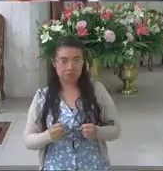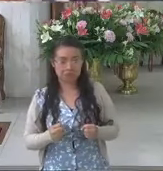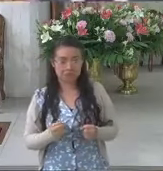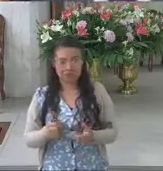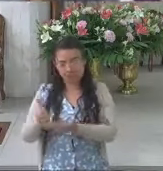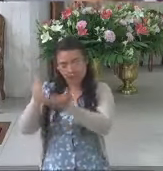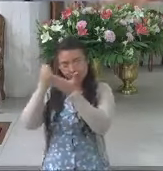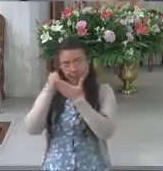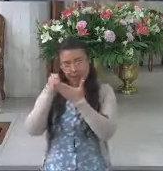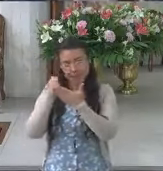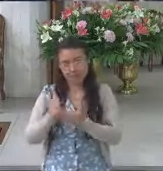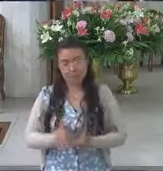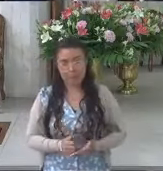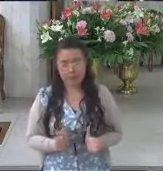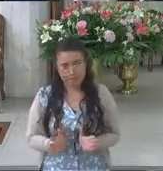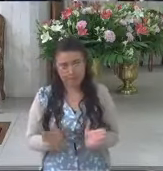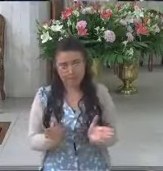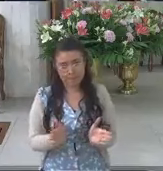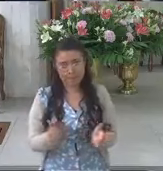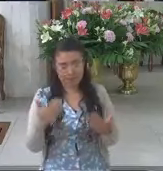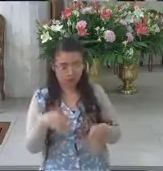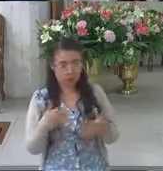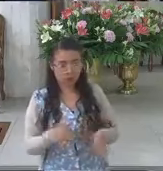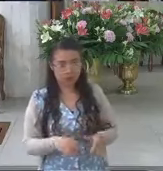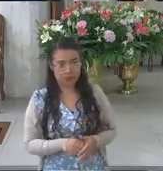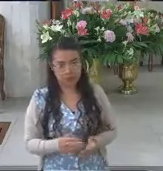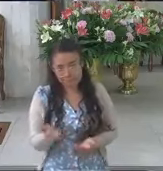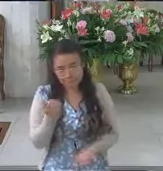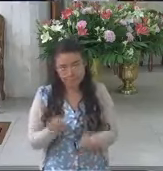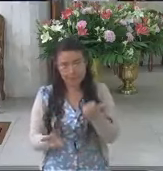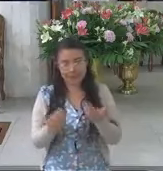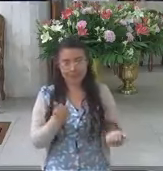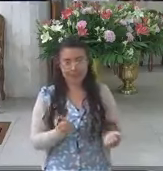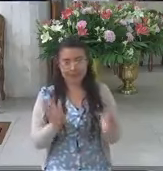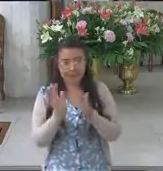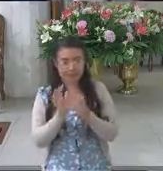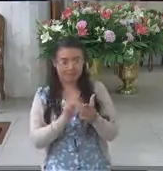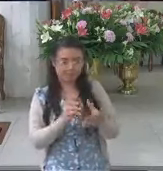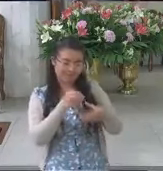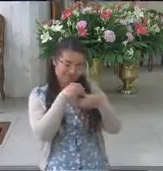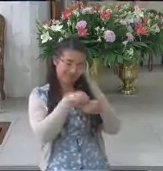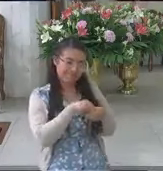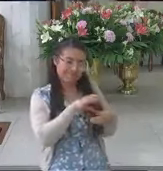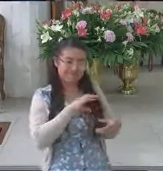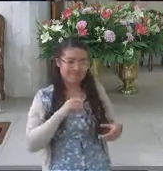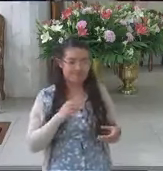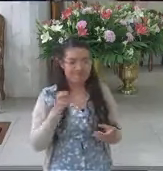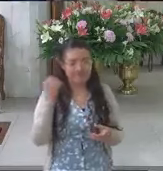Señor vengan los cristianos agradecerle haya reconciliado con el padre